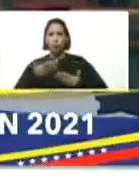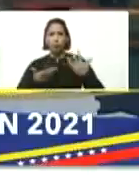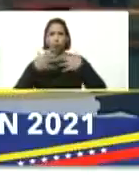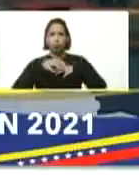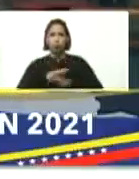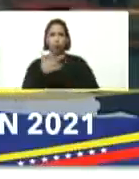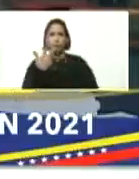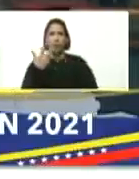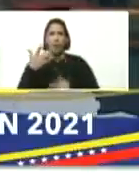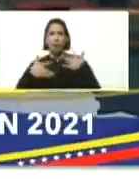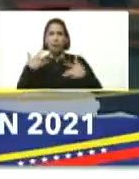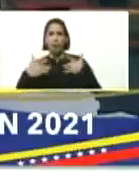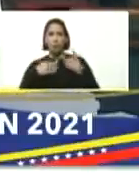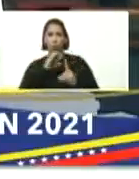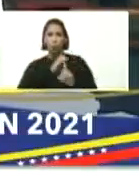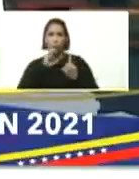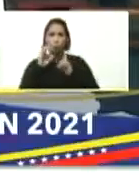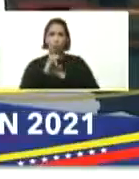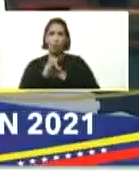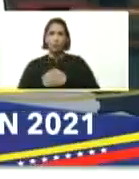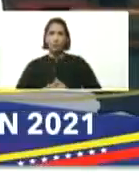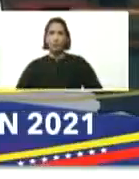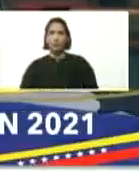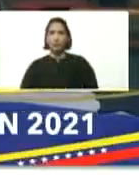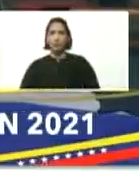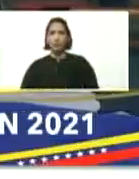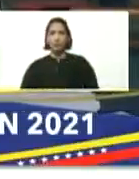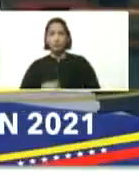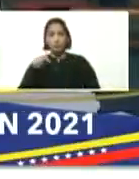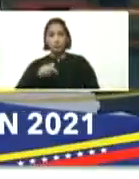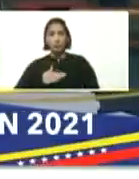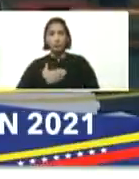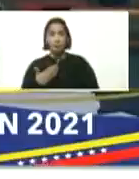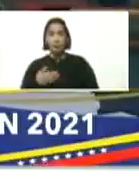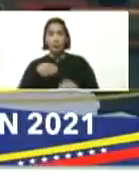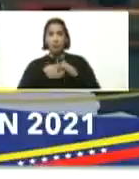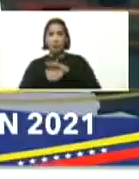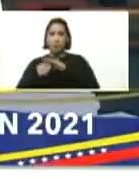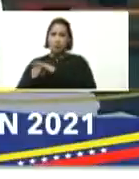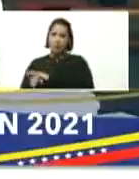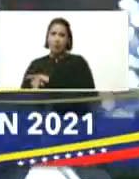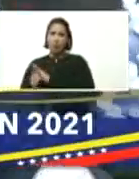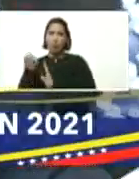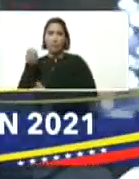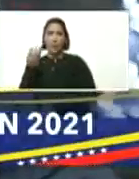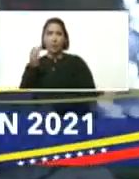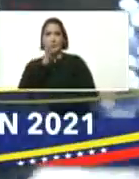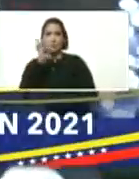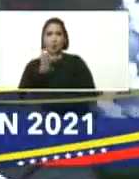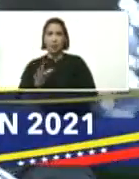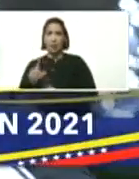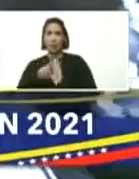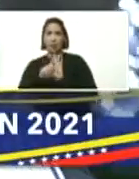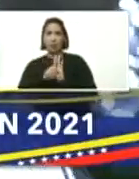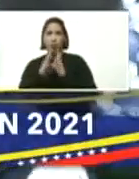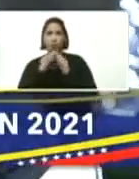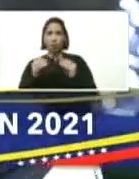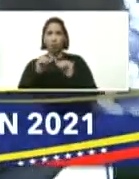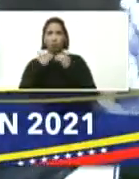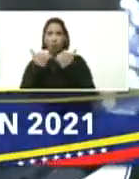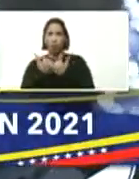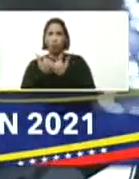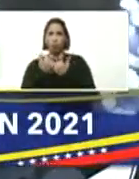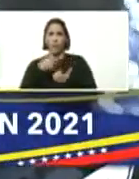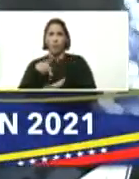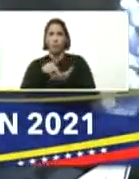tres eventos culturales simultáneos? Bueno, presidente, aquí podrán, accediendo al Palacio Federal Legislativo, en todos los salones habrá presentaciones